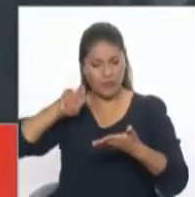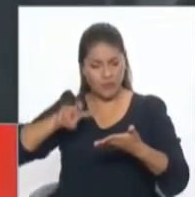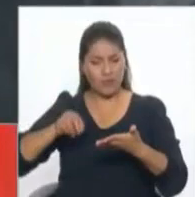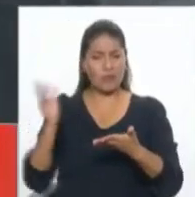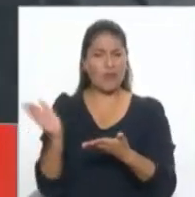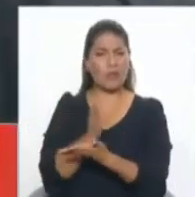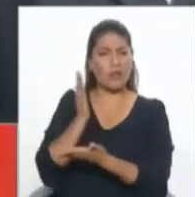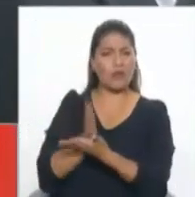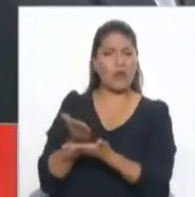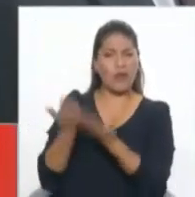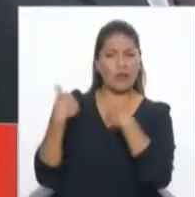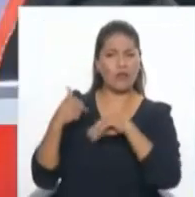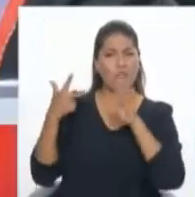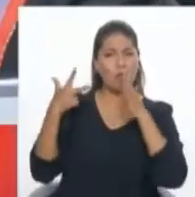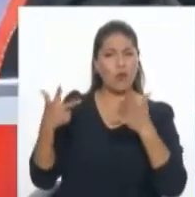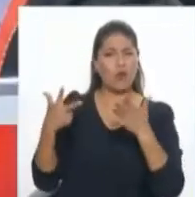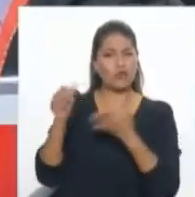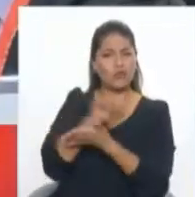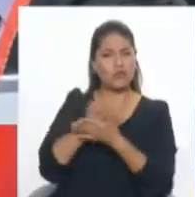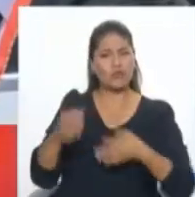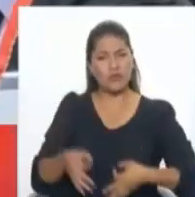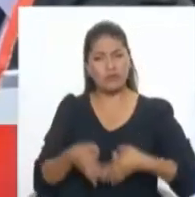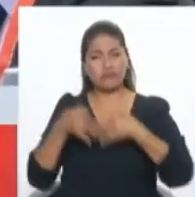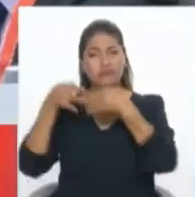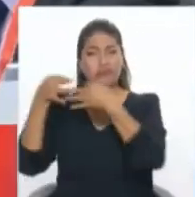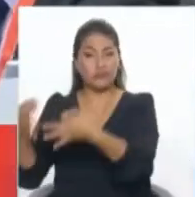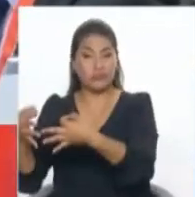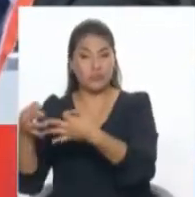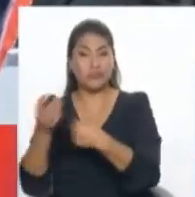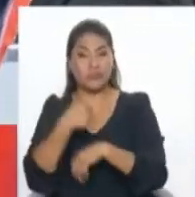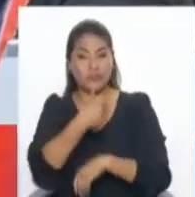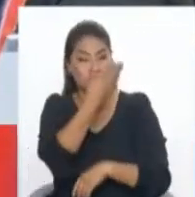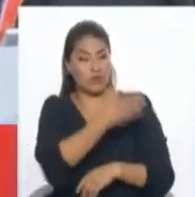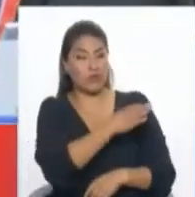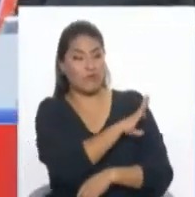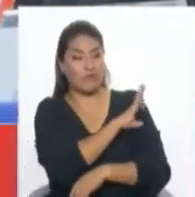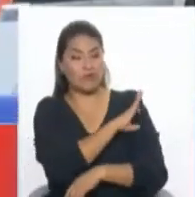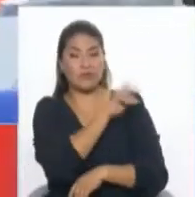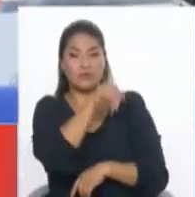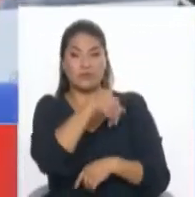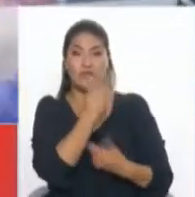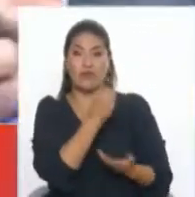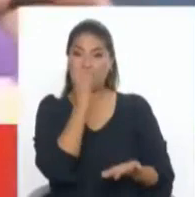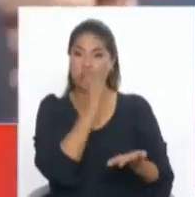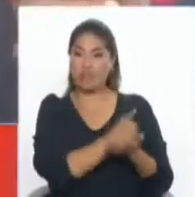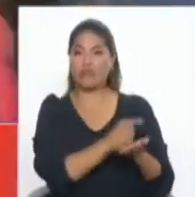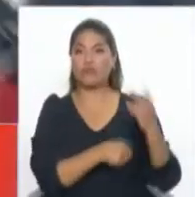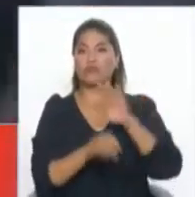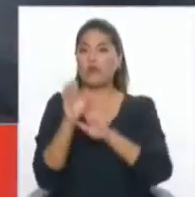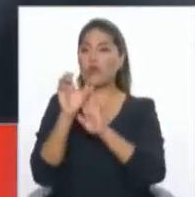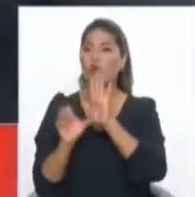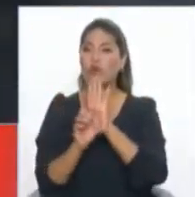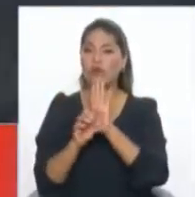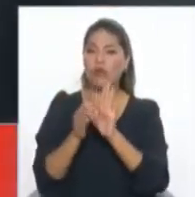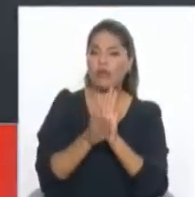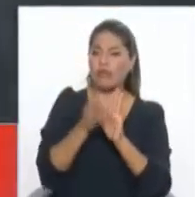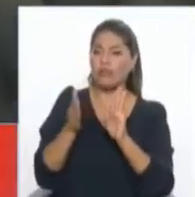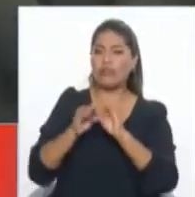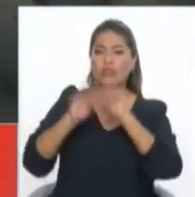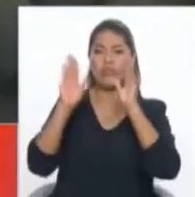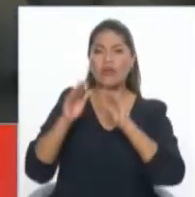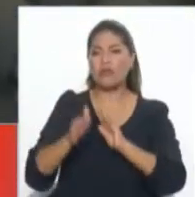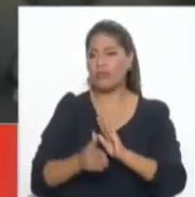este caso por 8 meses más. Sin embargo, la fiscal de la Nación decidió presentar la denuncia constitucional apenas días